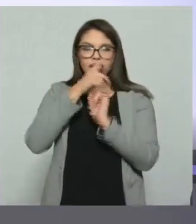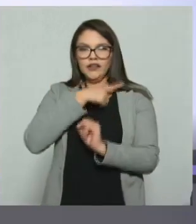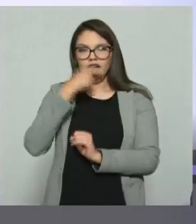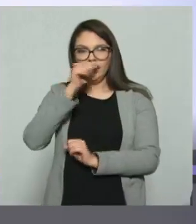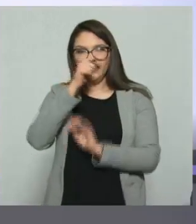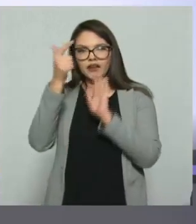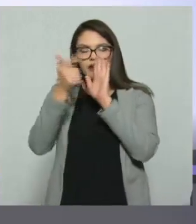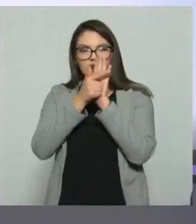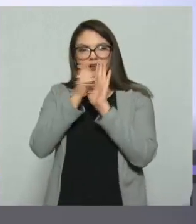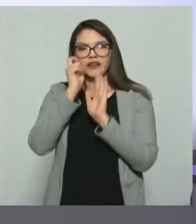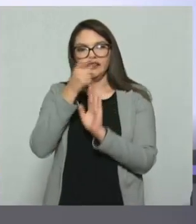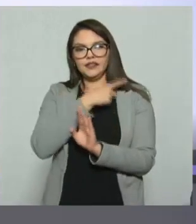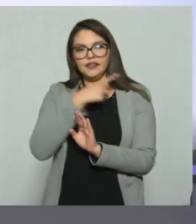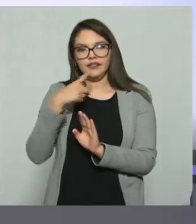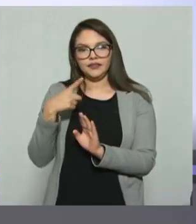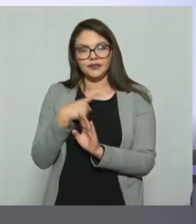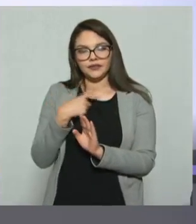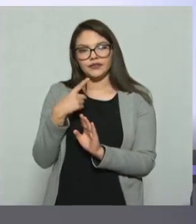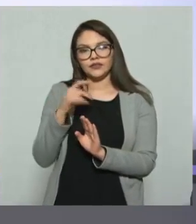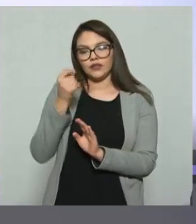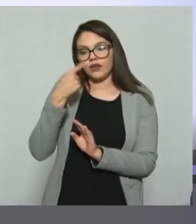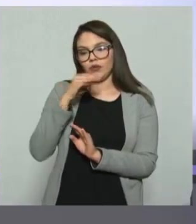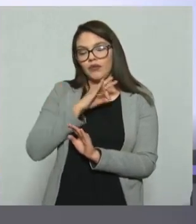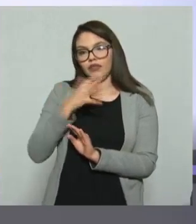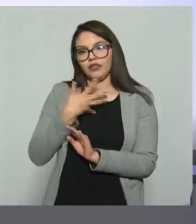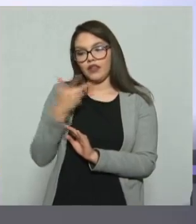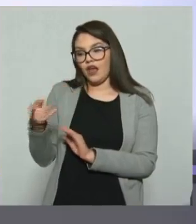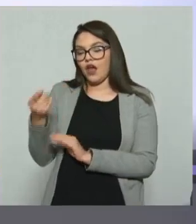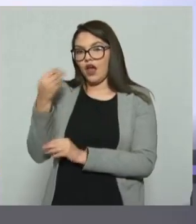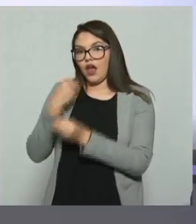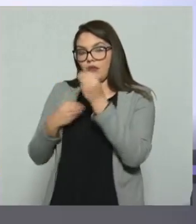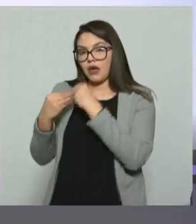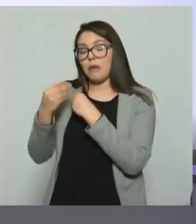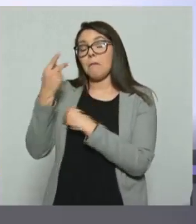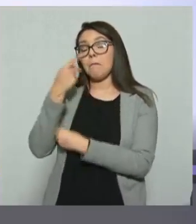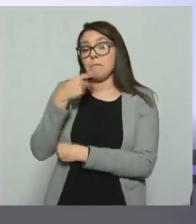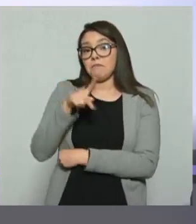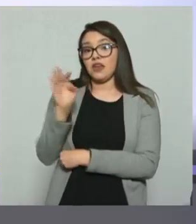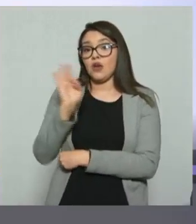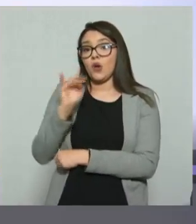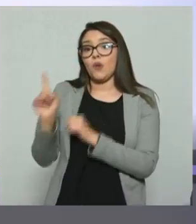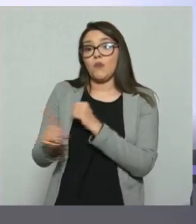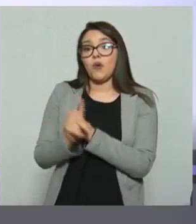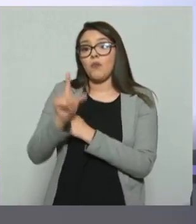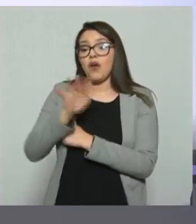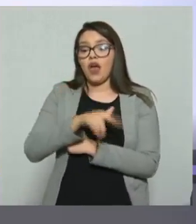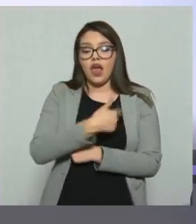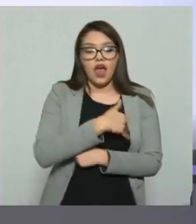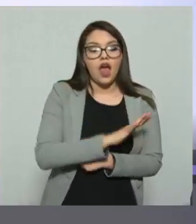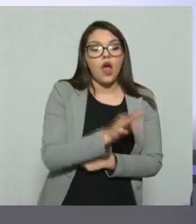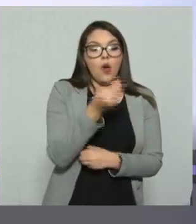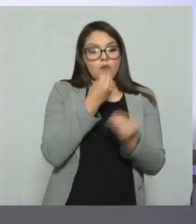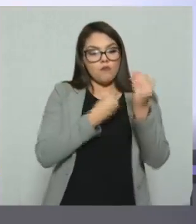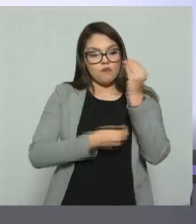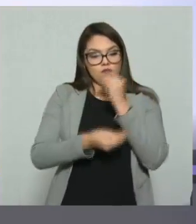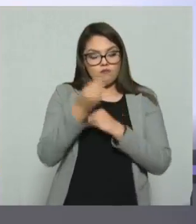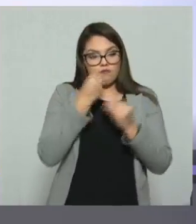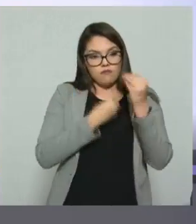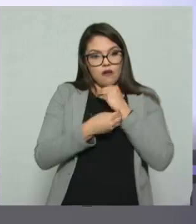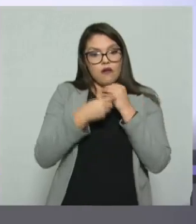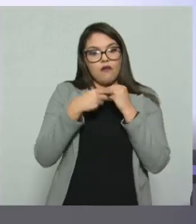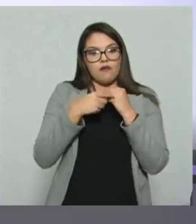cantidad de hormonas que puede tener un alimento. El problema es ya a la hora del consumo, ¿no? Que realmente esos productos pasen